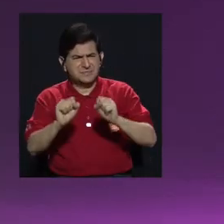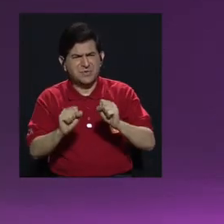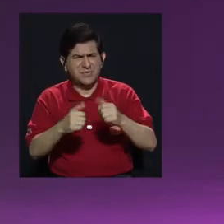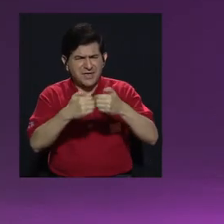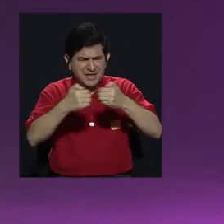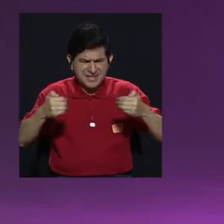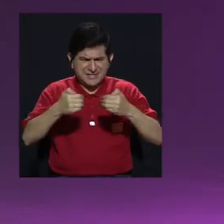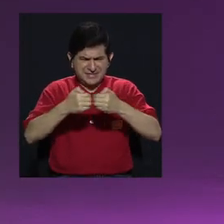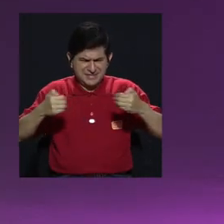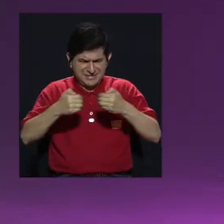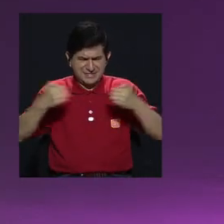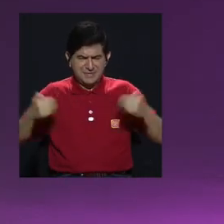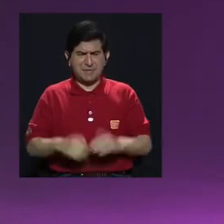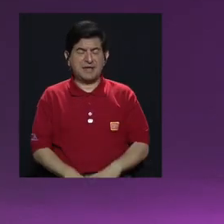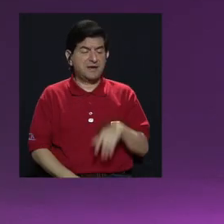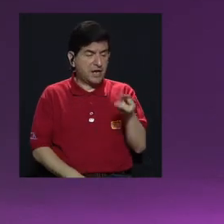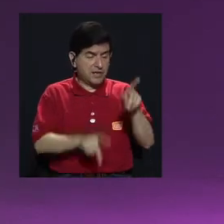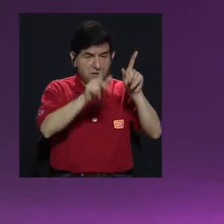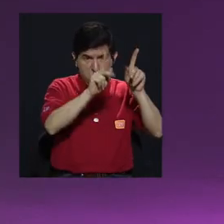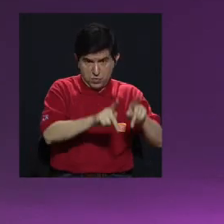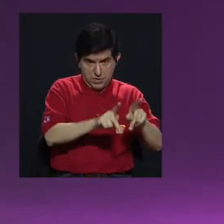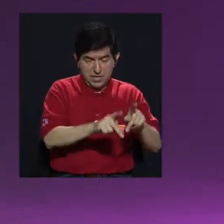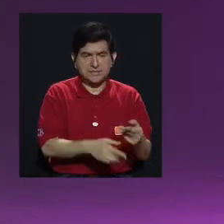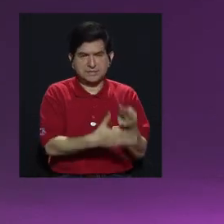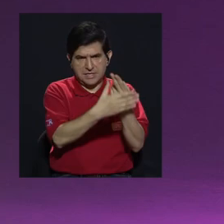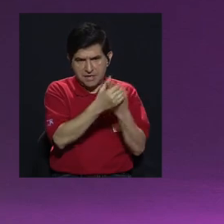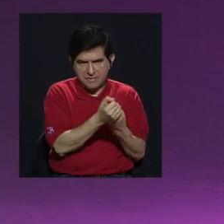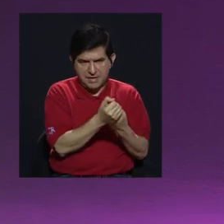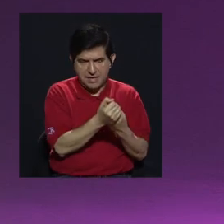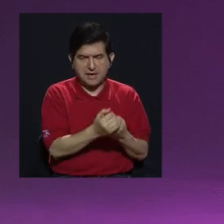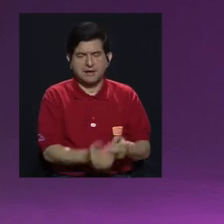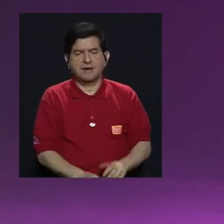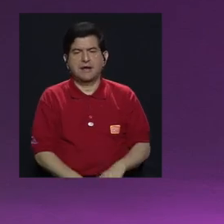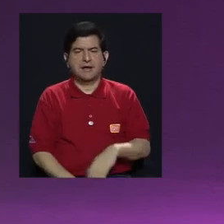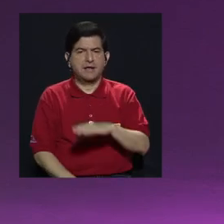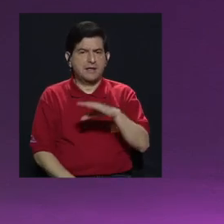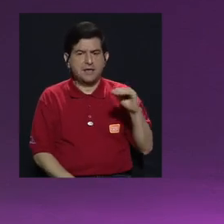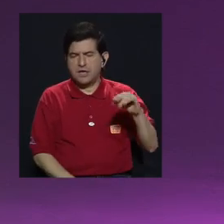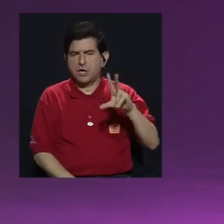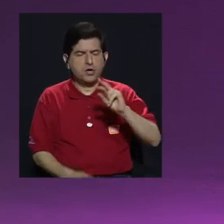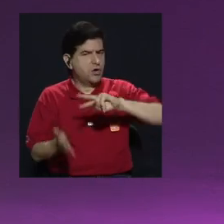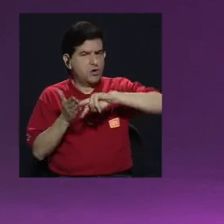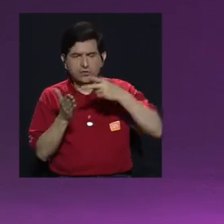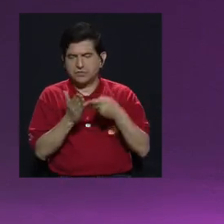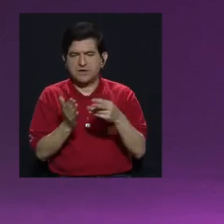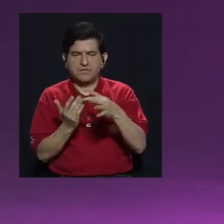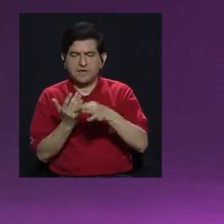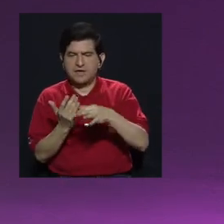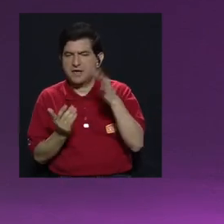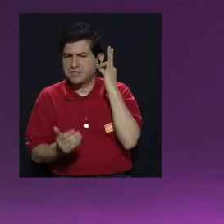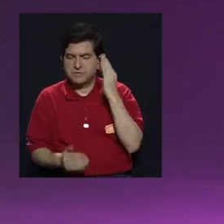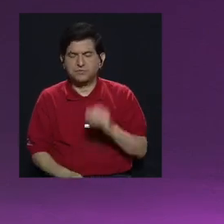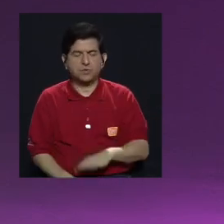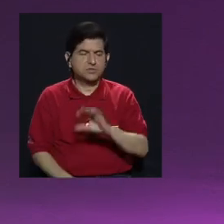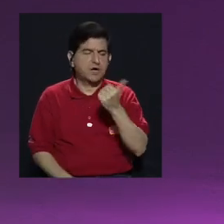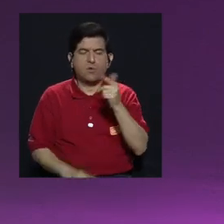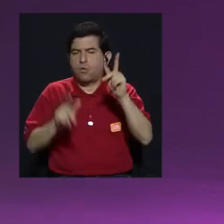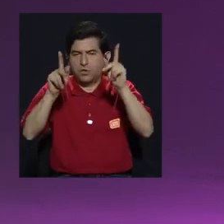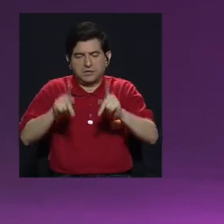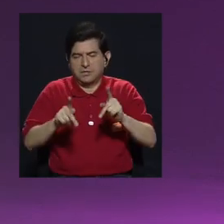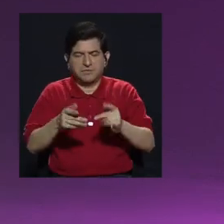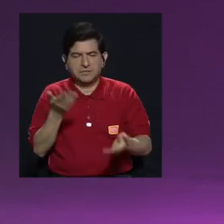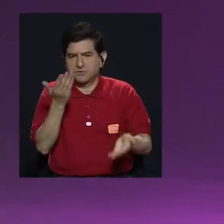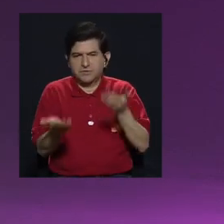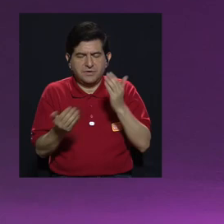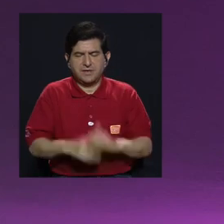ir separando que cuando está con esa persona, con esa pareja, es con esa y no con la esposa, el esposo o con la otra